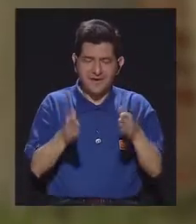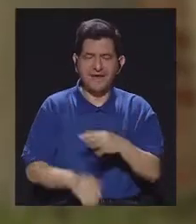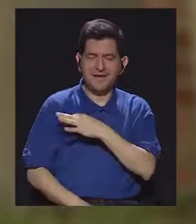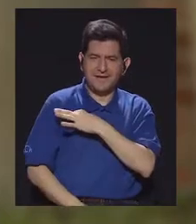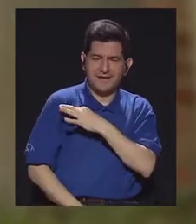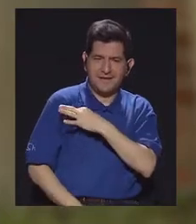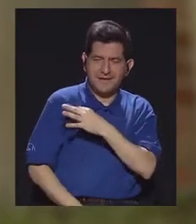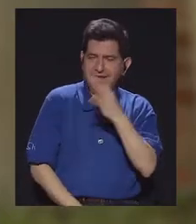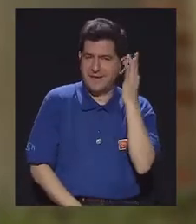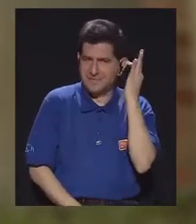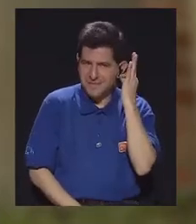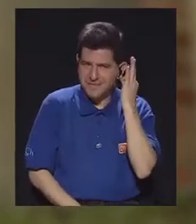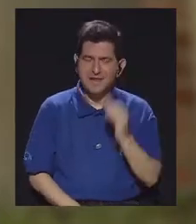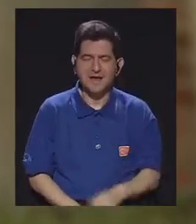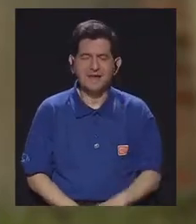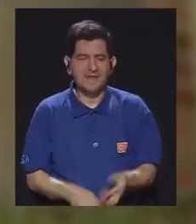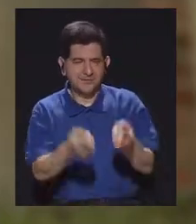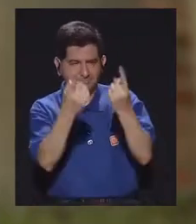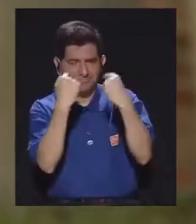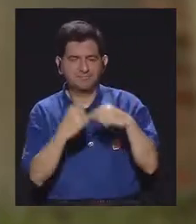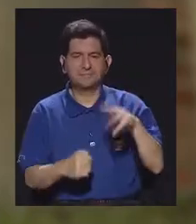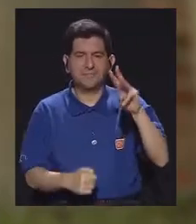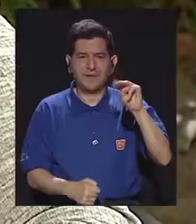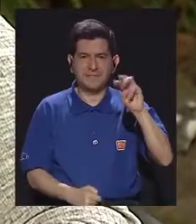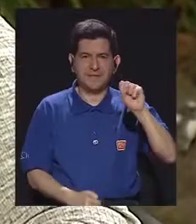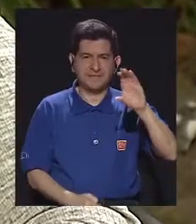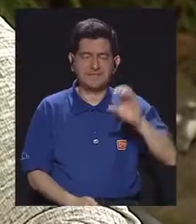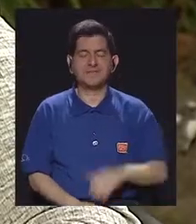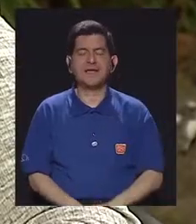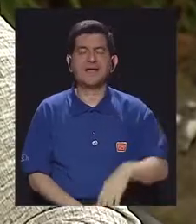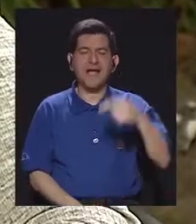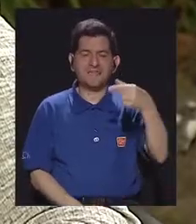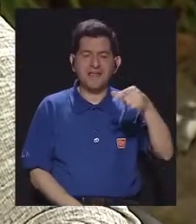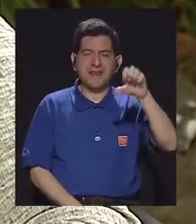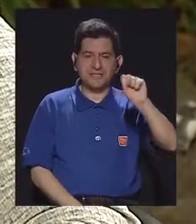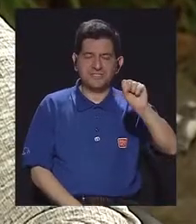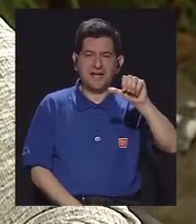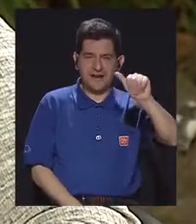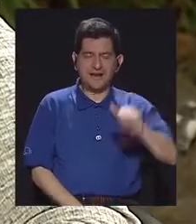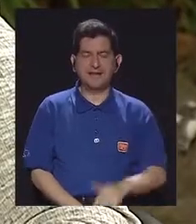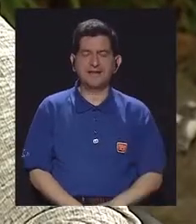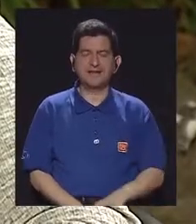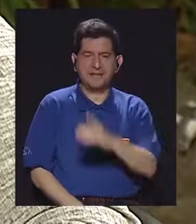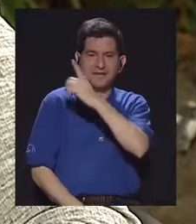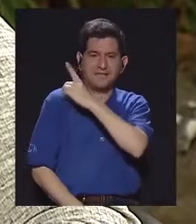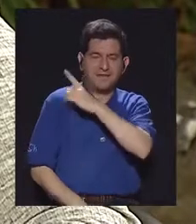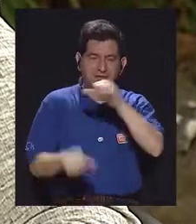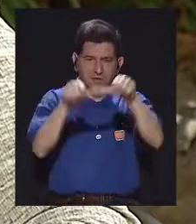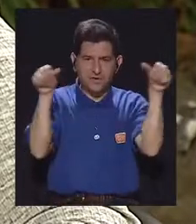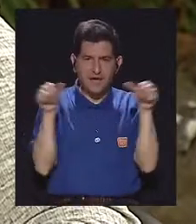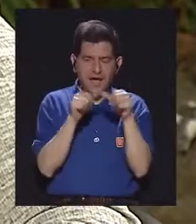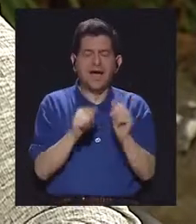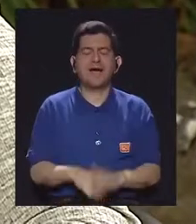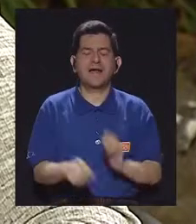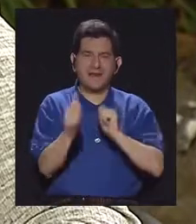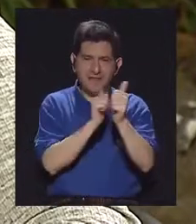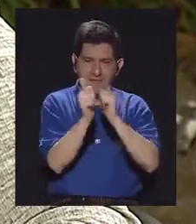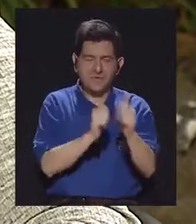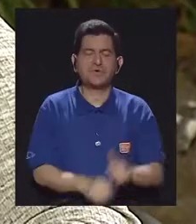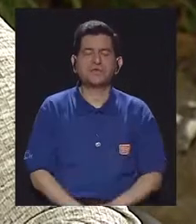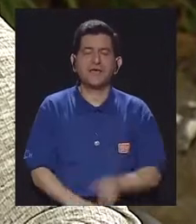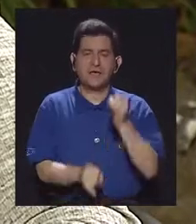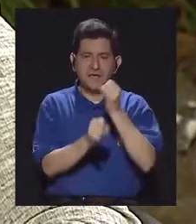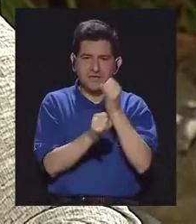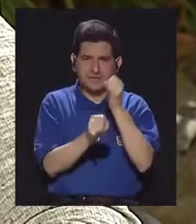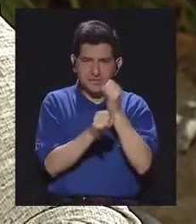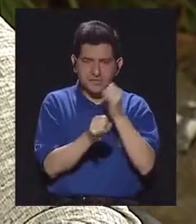nuestra invitada, que muy gentilmente nos honra con su presencia, la magistra Gabriela Char Araya. Ella es directora del área de deporte del Instituto Costarricense